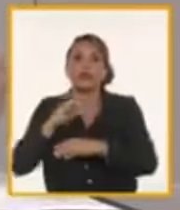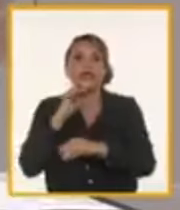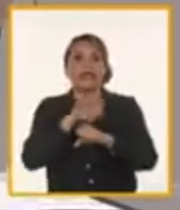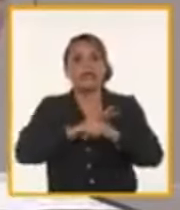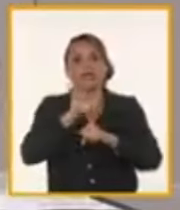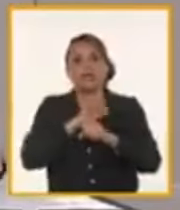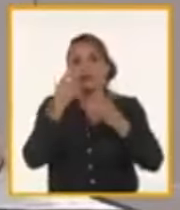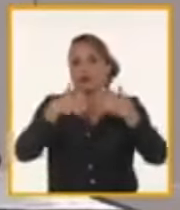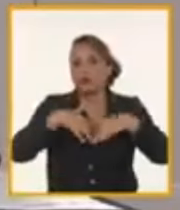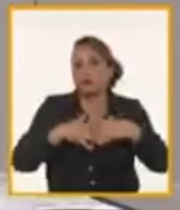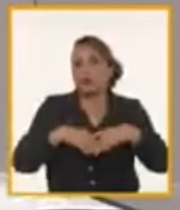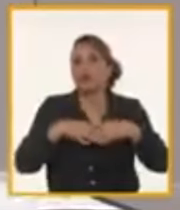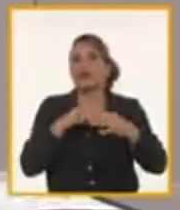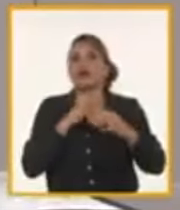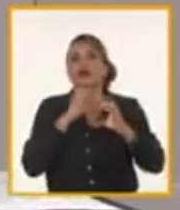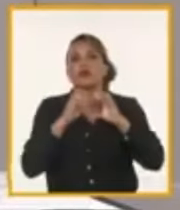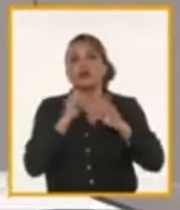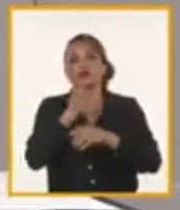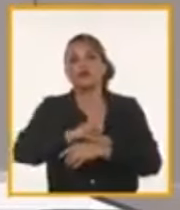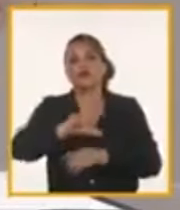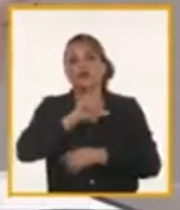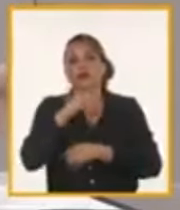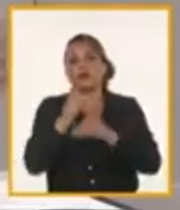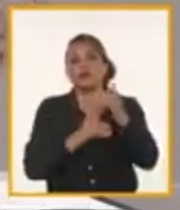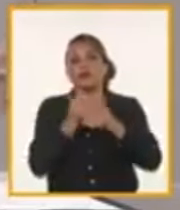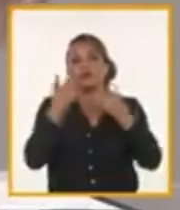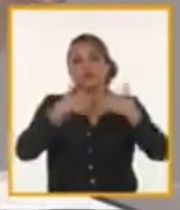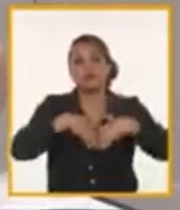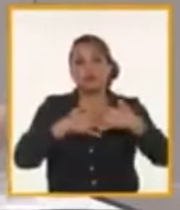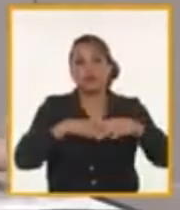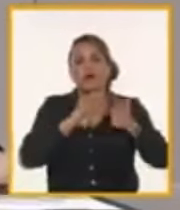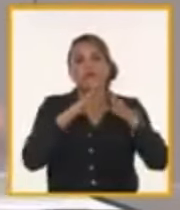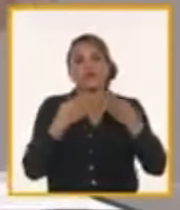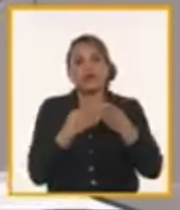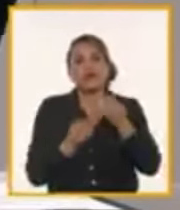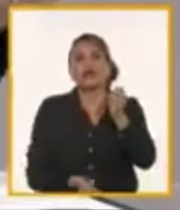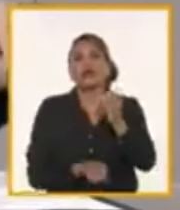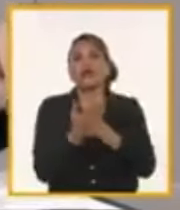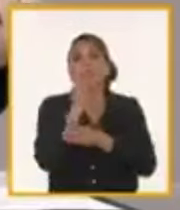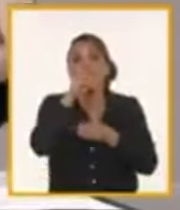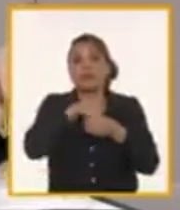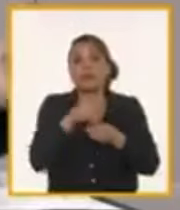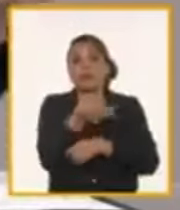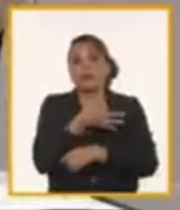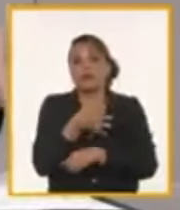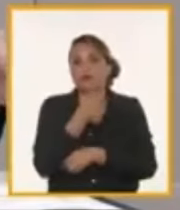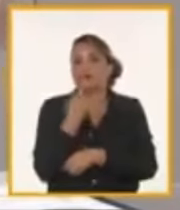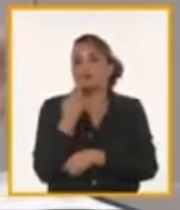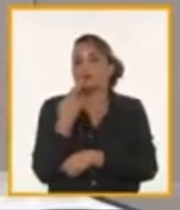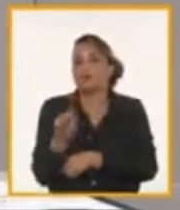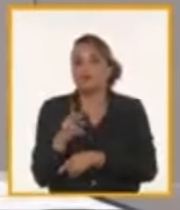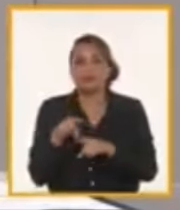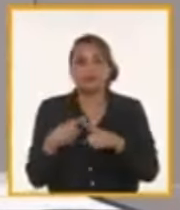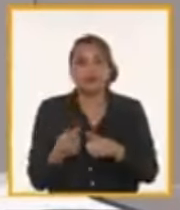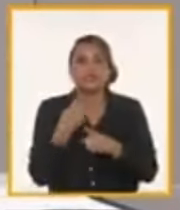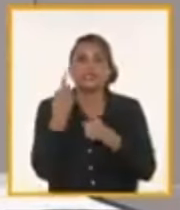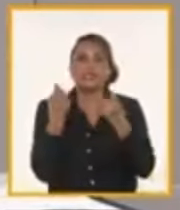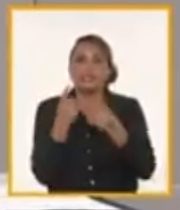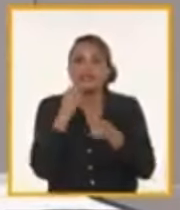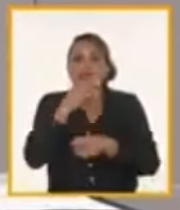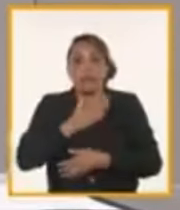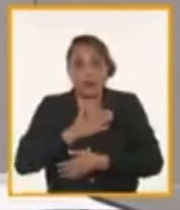comunicación social procesos agroindustriales porque son carreras que están diseñadas en estos municipios para darle respuesta a necesidades propias de